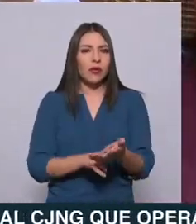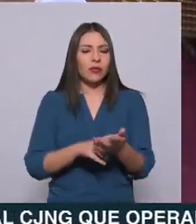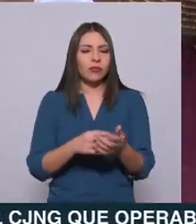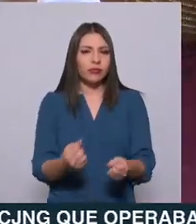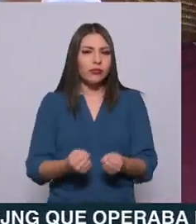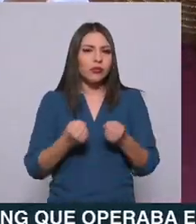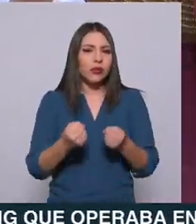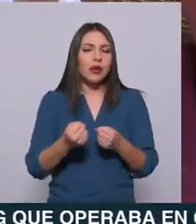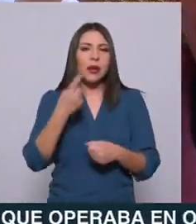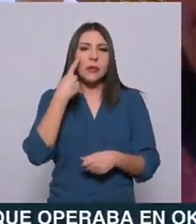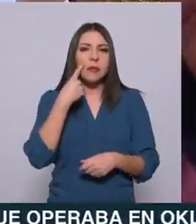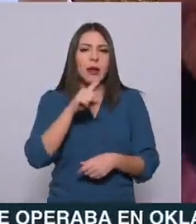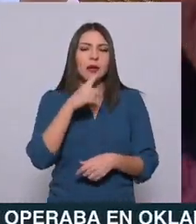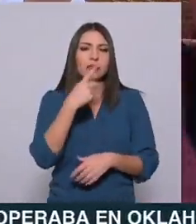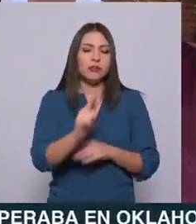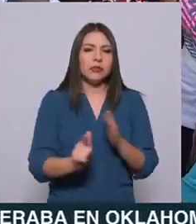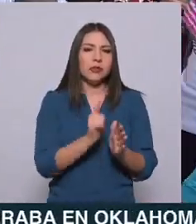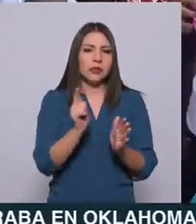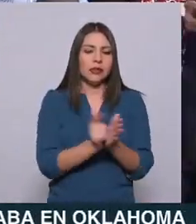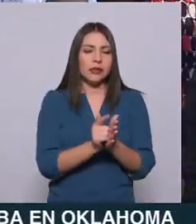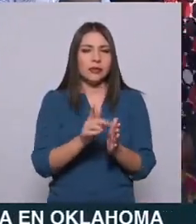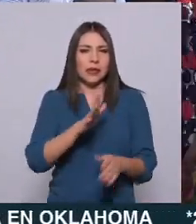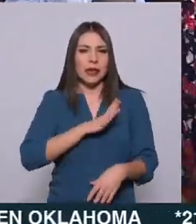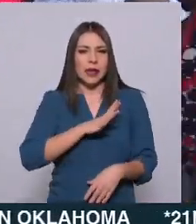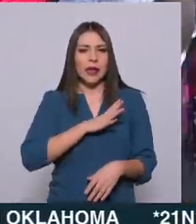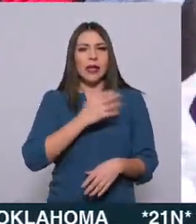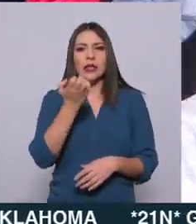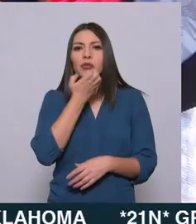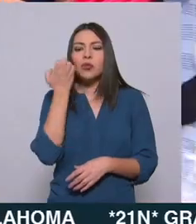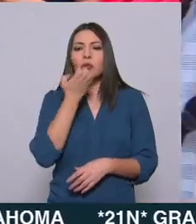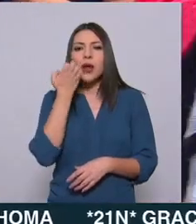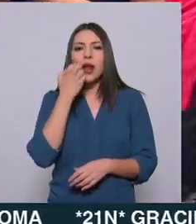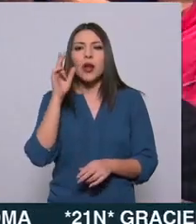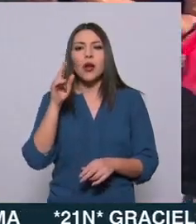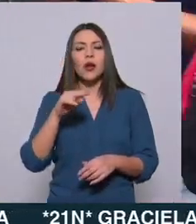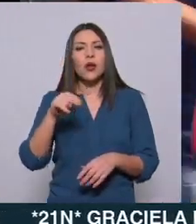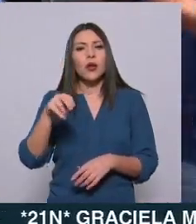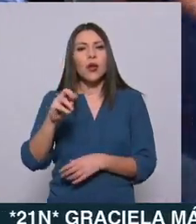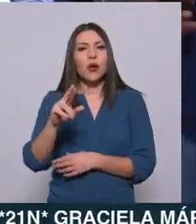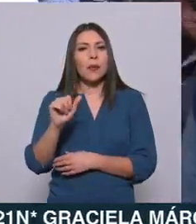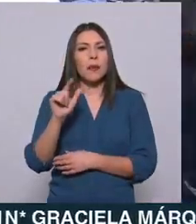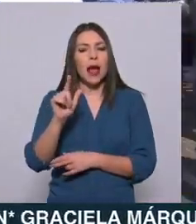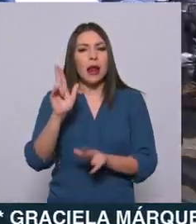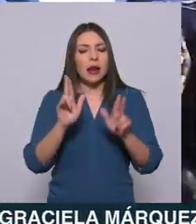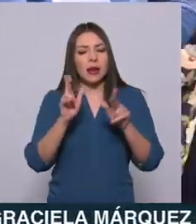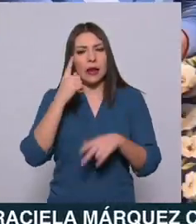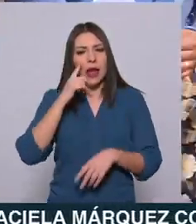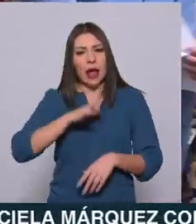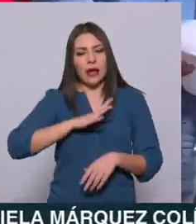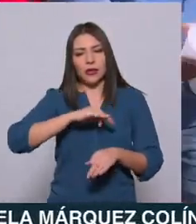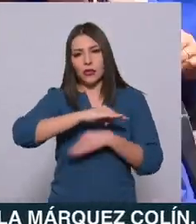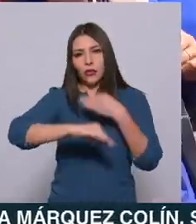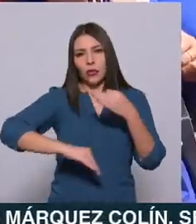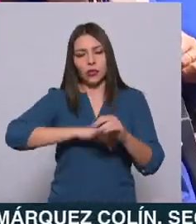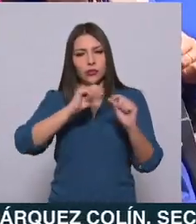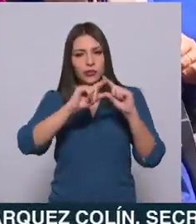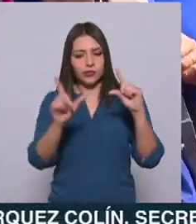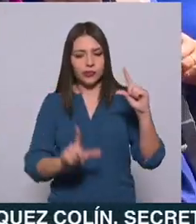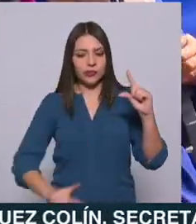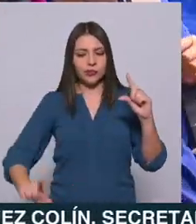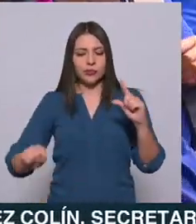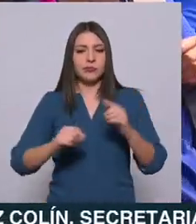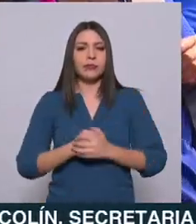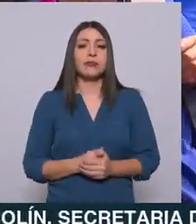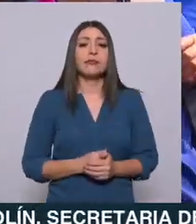que tenemos en el país. Diputada, muy importante lo que usted menciona, porque para que un maestro sea un gran maestro debe ser un gran alumno